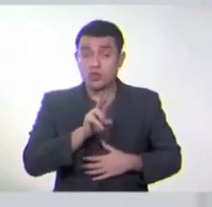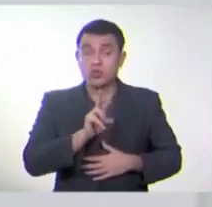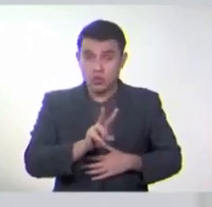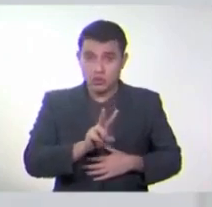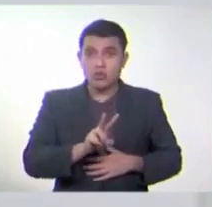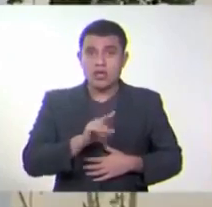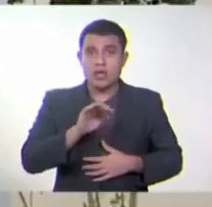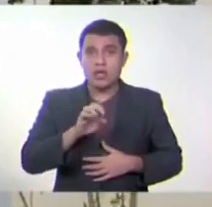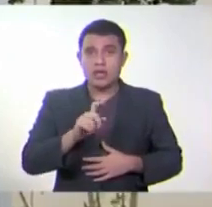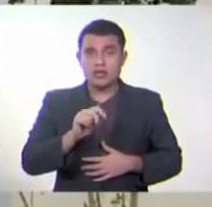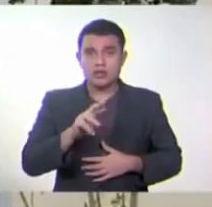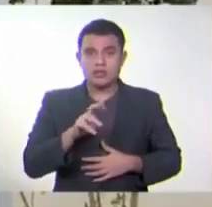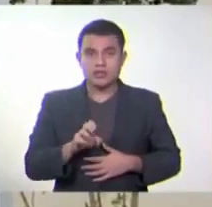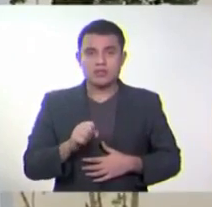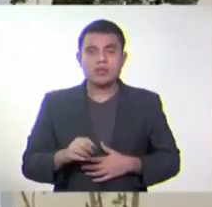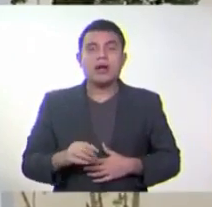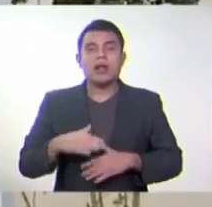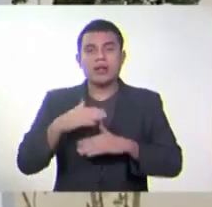al nivel 2.